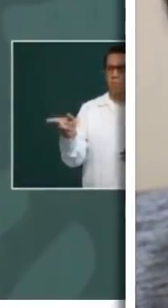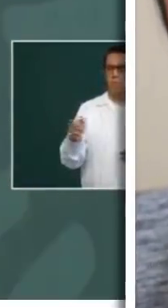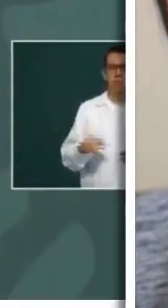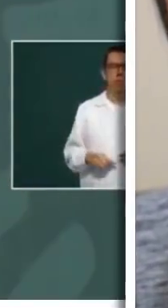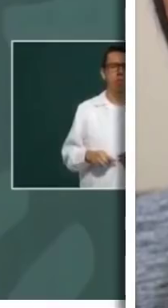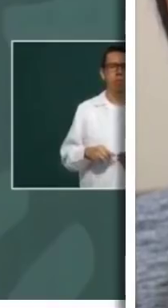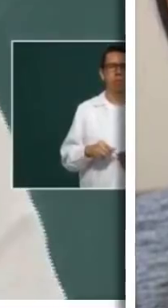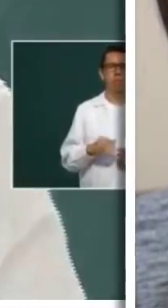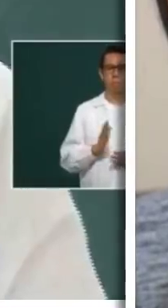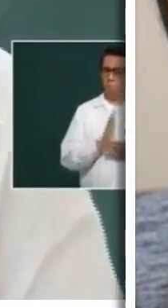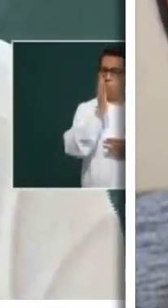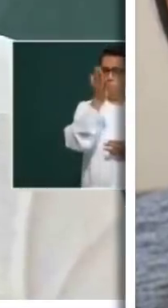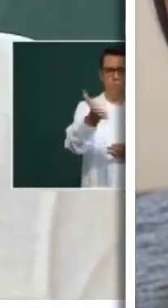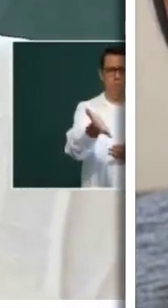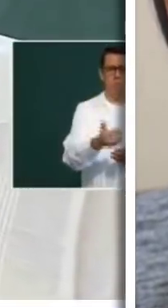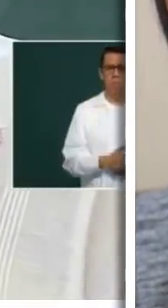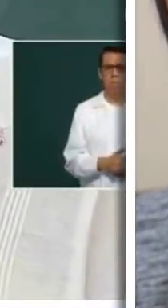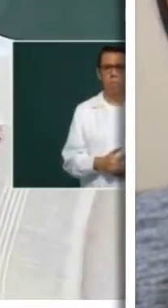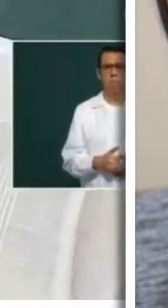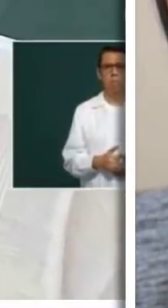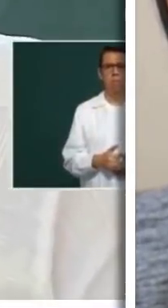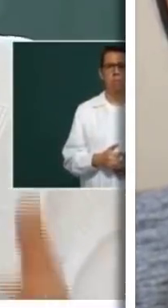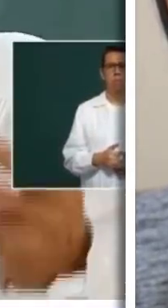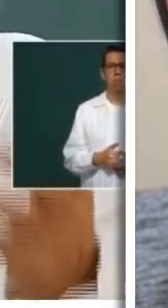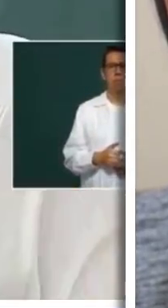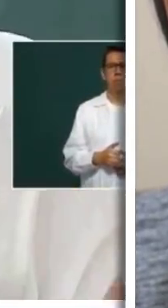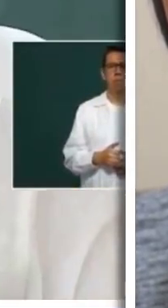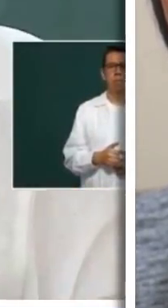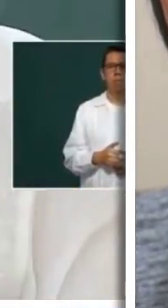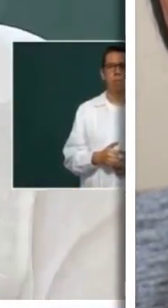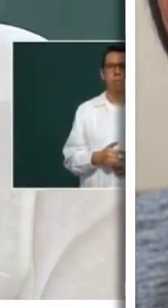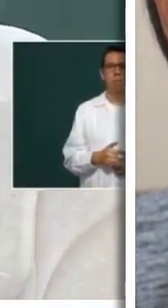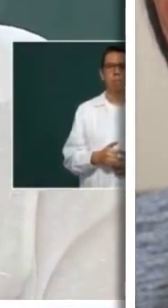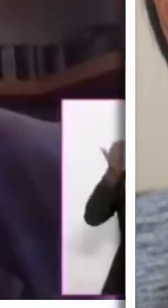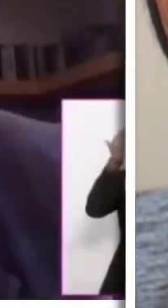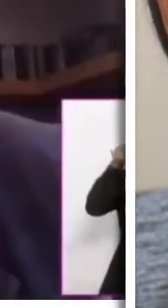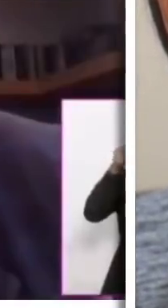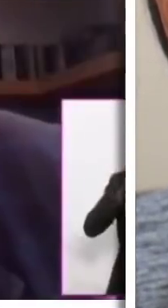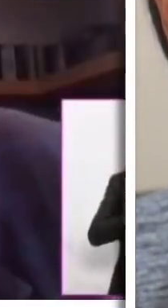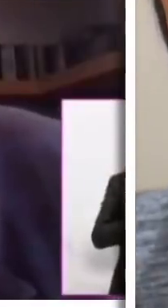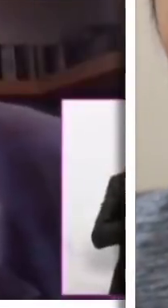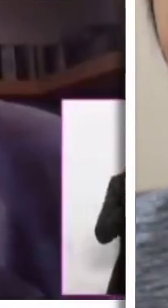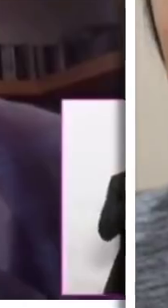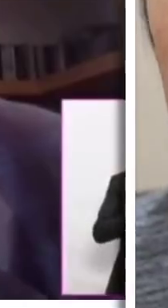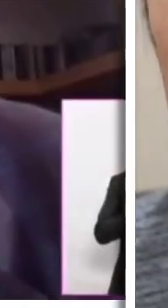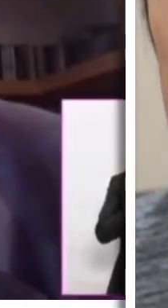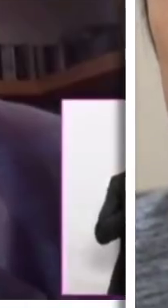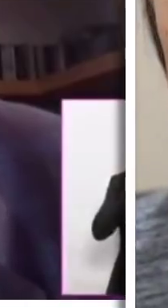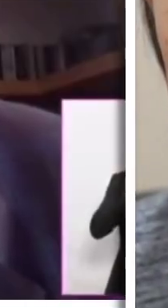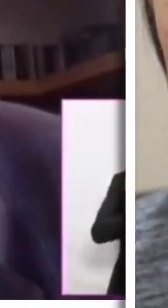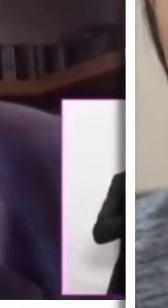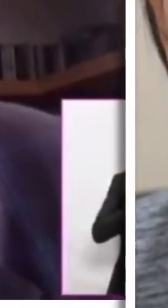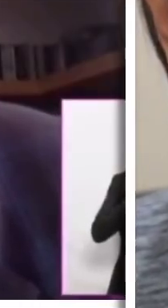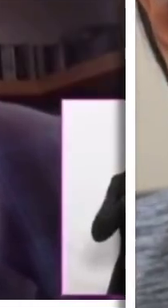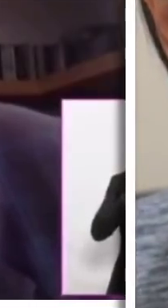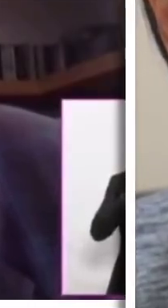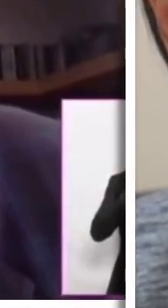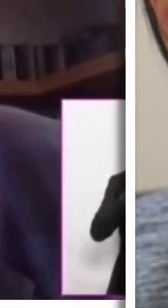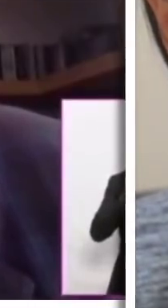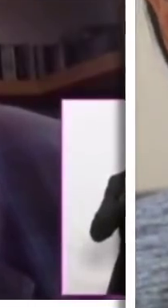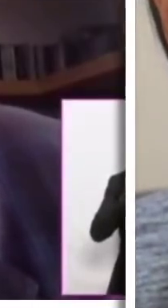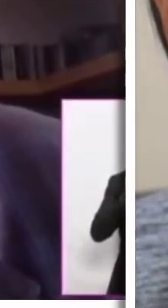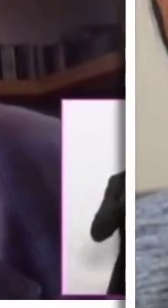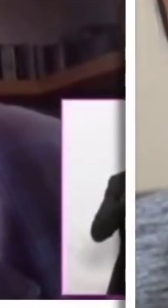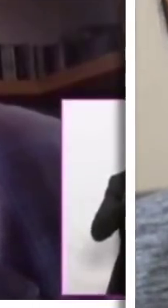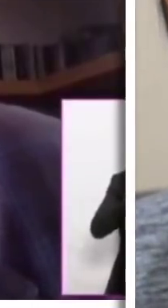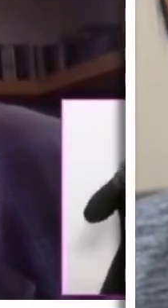esto falta la auditoría efectivamente hasta cuando hay que acabar con el ine dice el problema el problema no es el ine realmente el